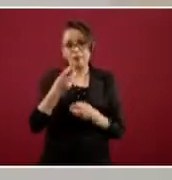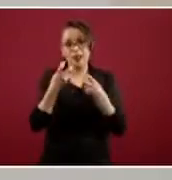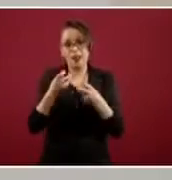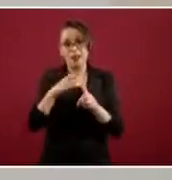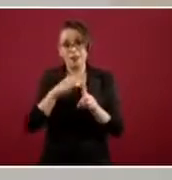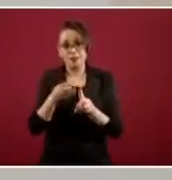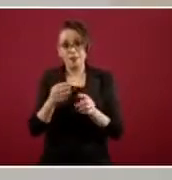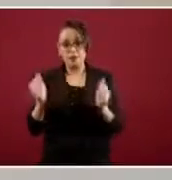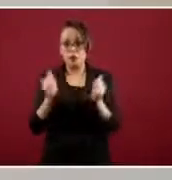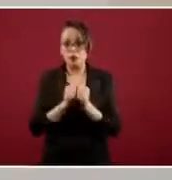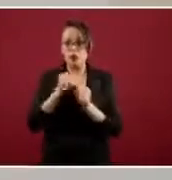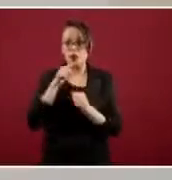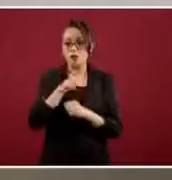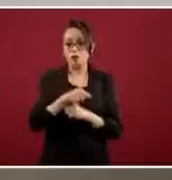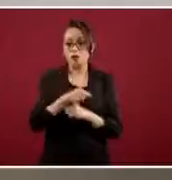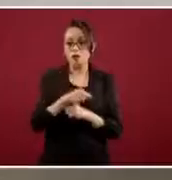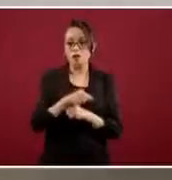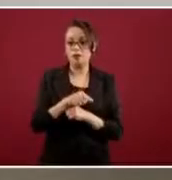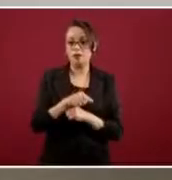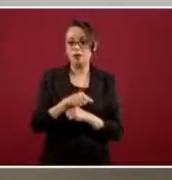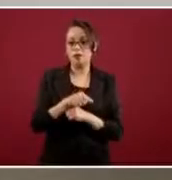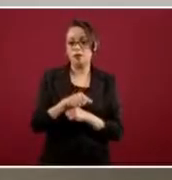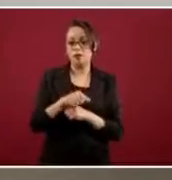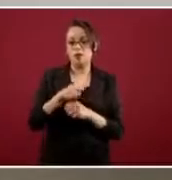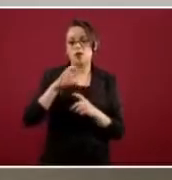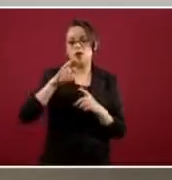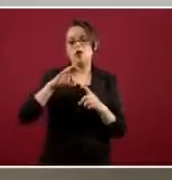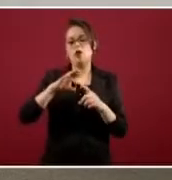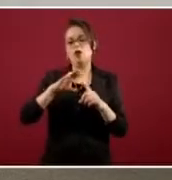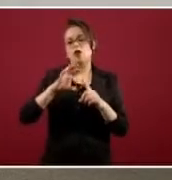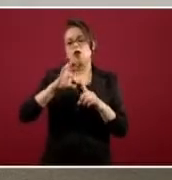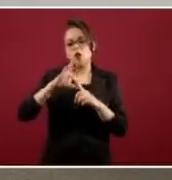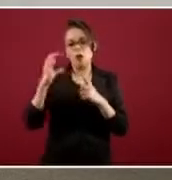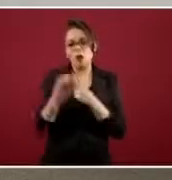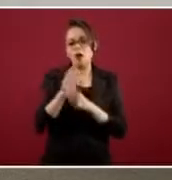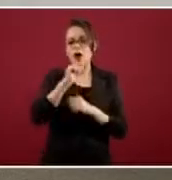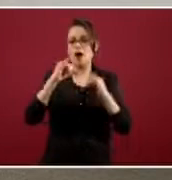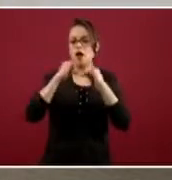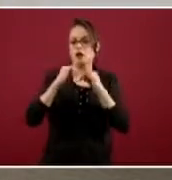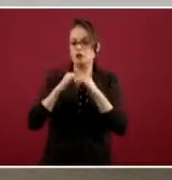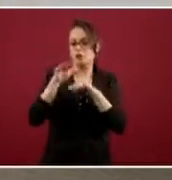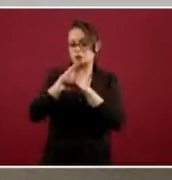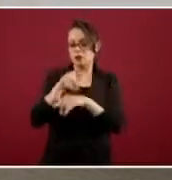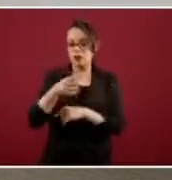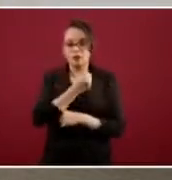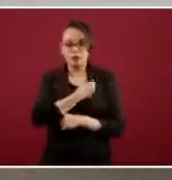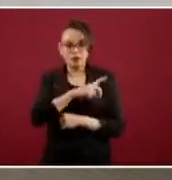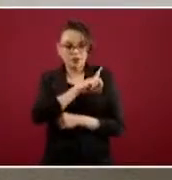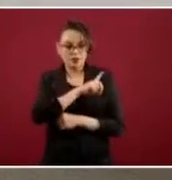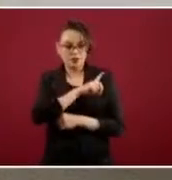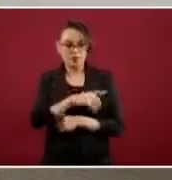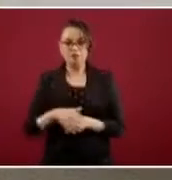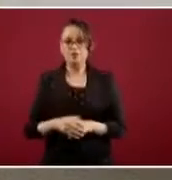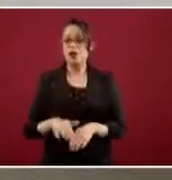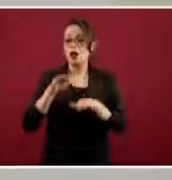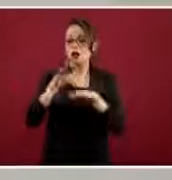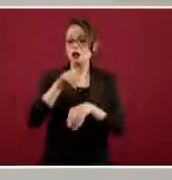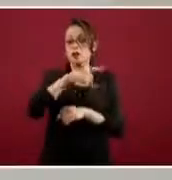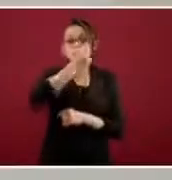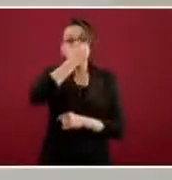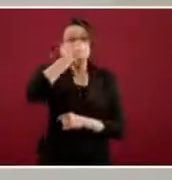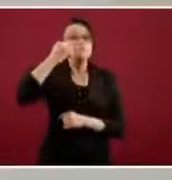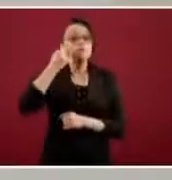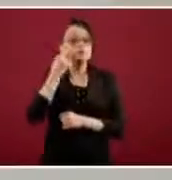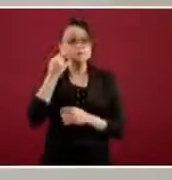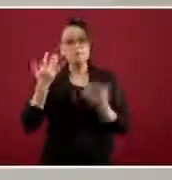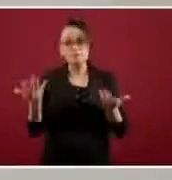Comisión de los Institutos Nacionales de Salud, y lo explicará en detalle. Respecto a la mascarilla, y lo voy a relacionar